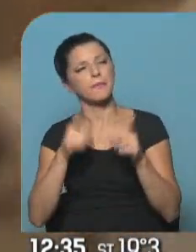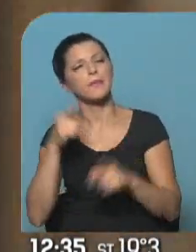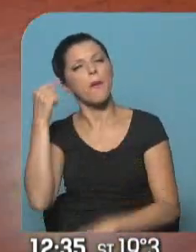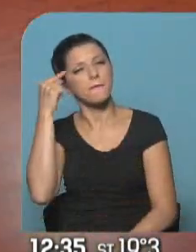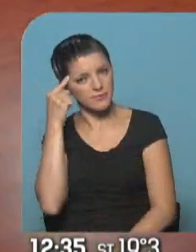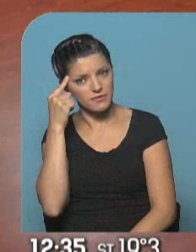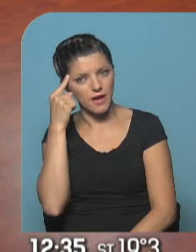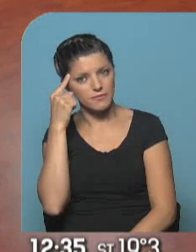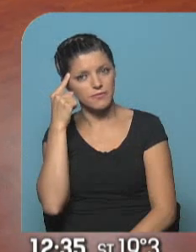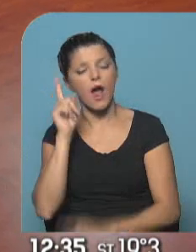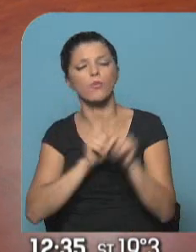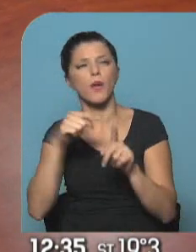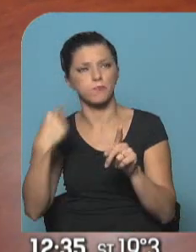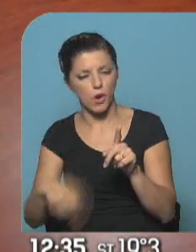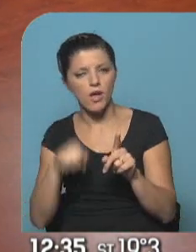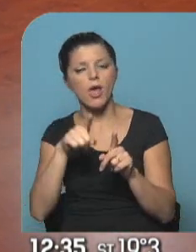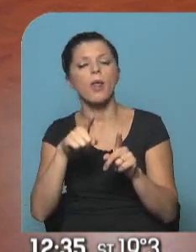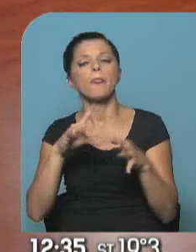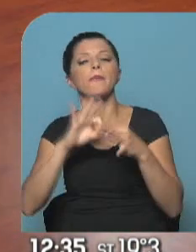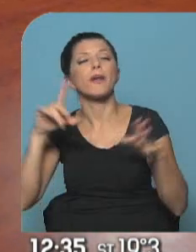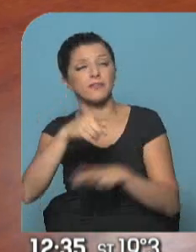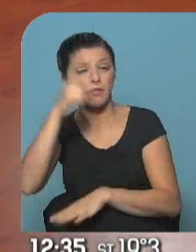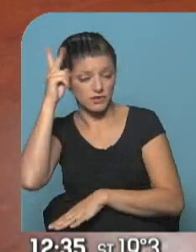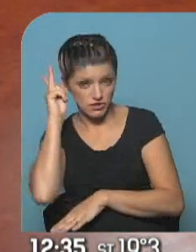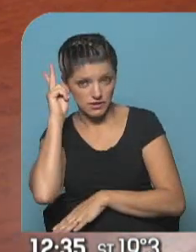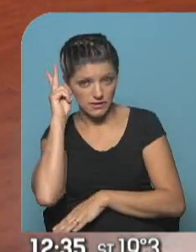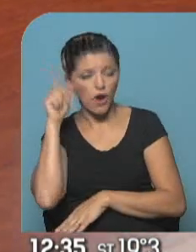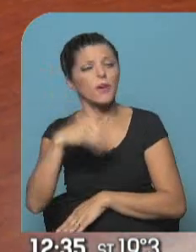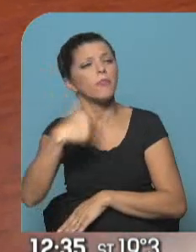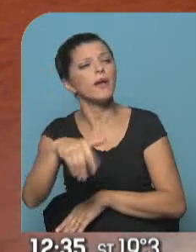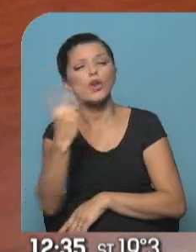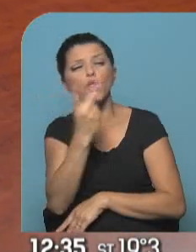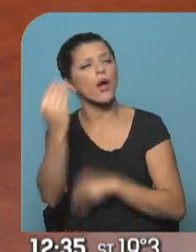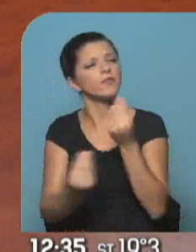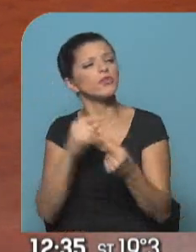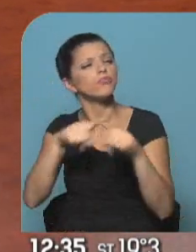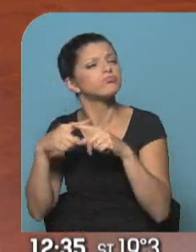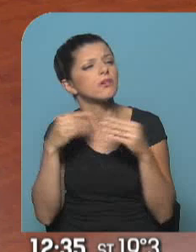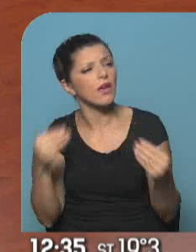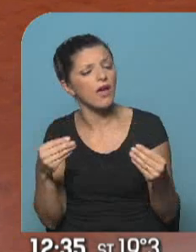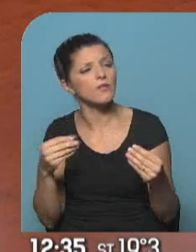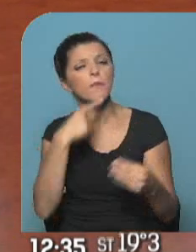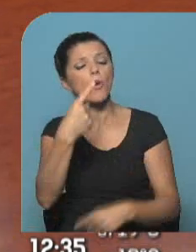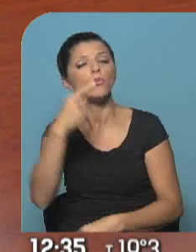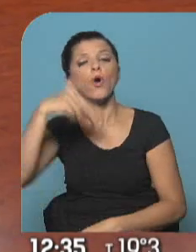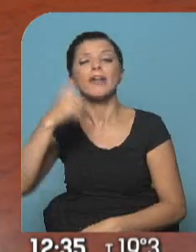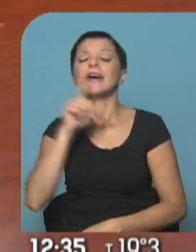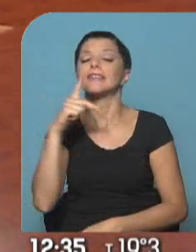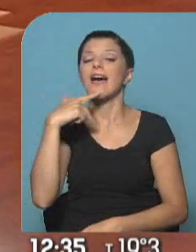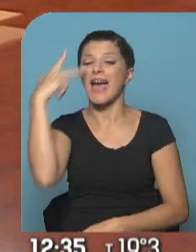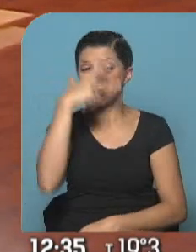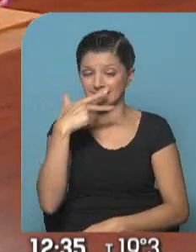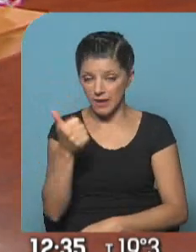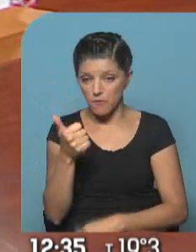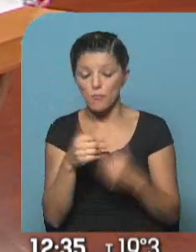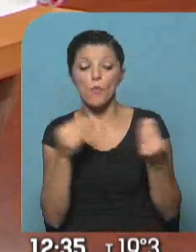vienen discutiendo, ¿qué de todo eso van a discutir ahora, Natalia, los dos candidatos? En el sentido de que Beatriz Sánchez, si llega a darle su apoyo